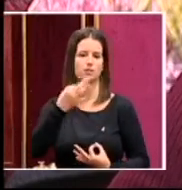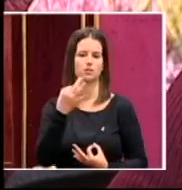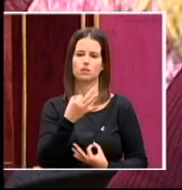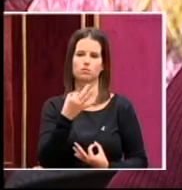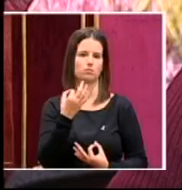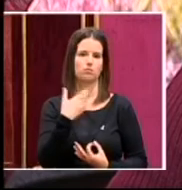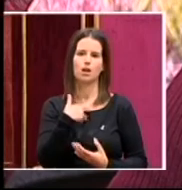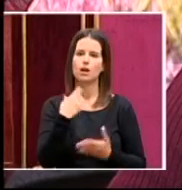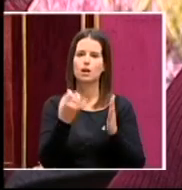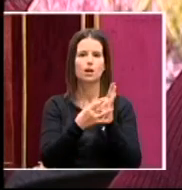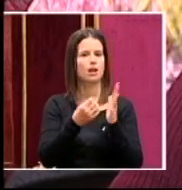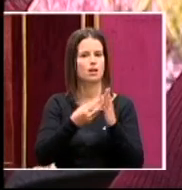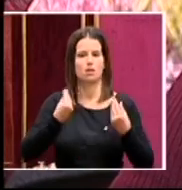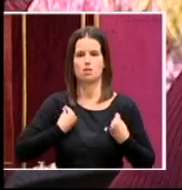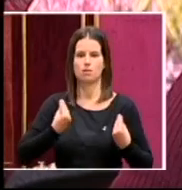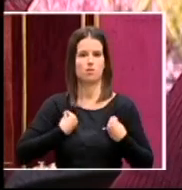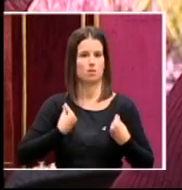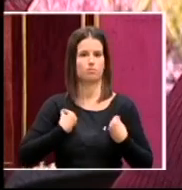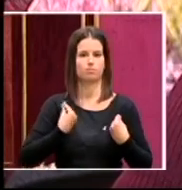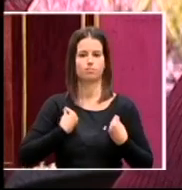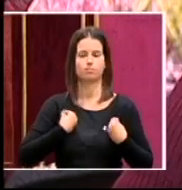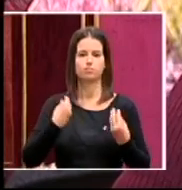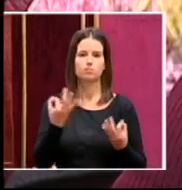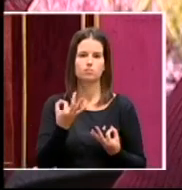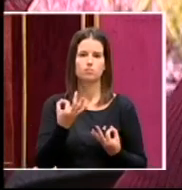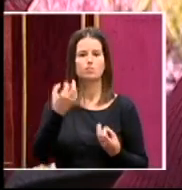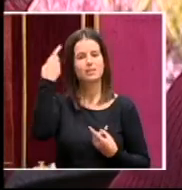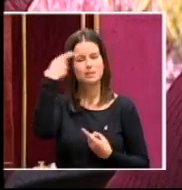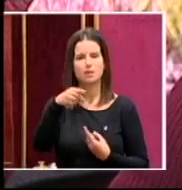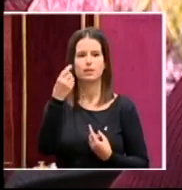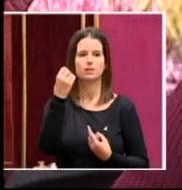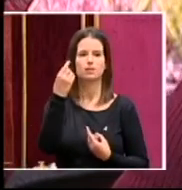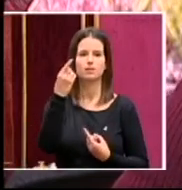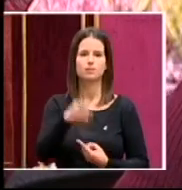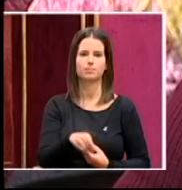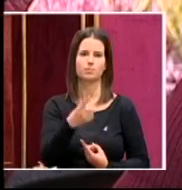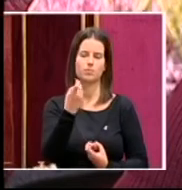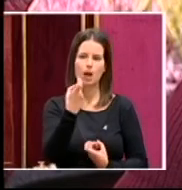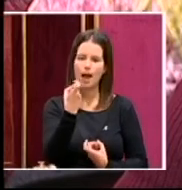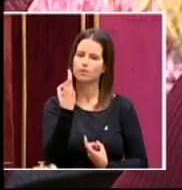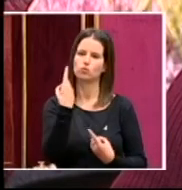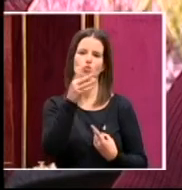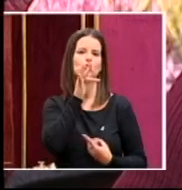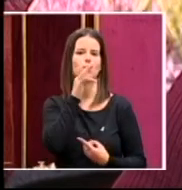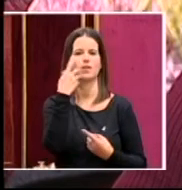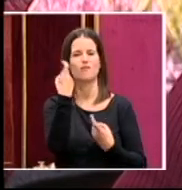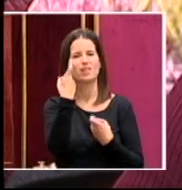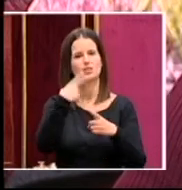digna, y además también saber que hay mucho y concreto por hacer desde